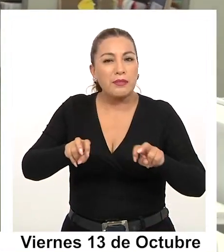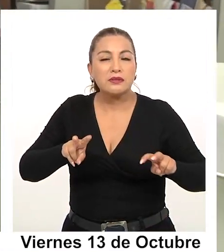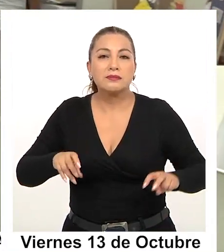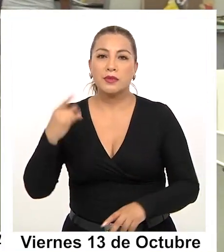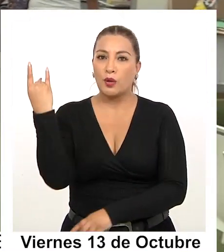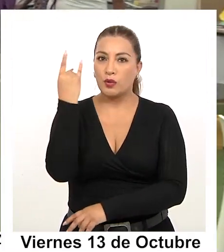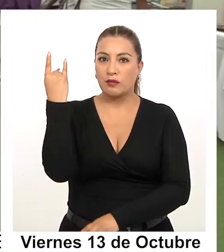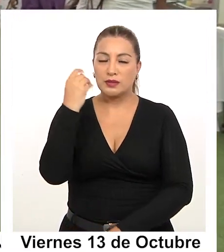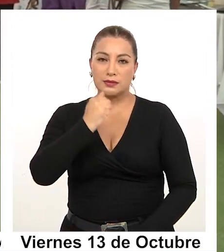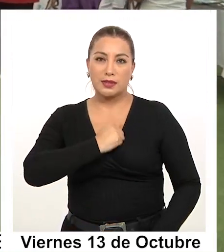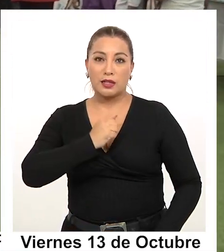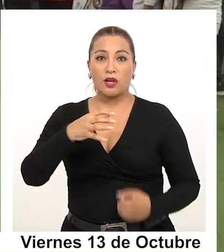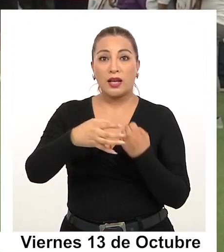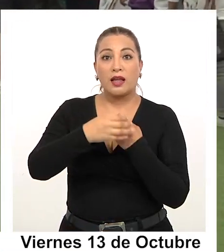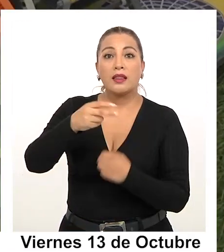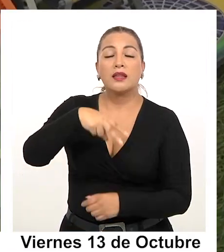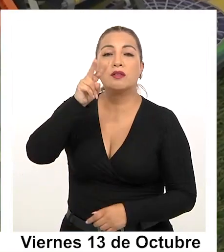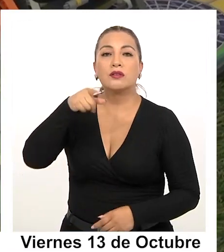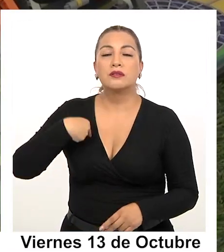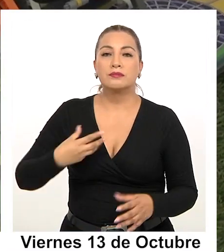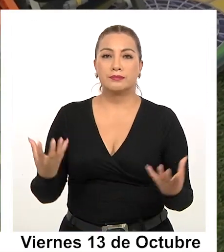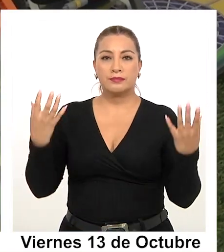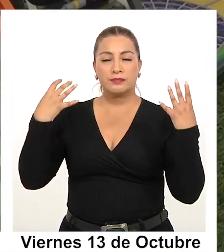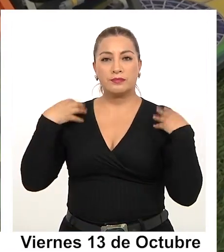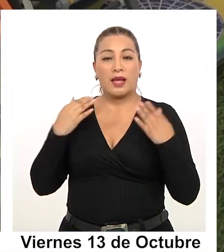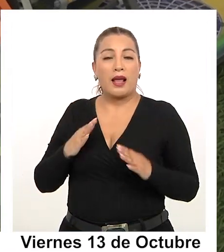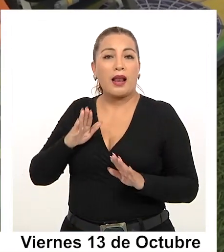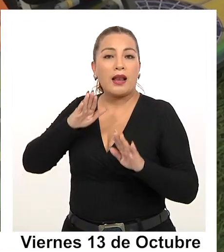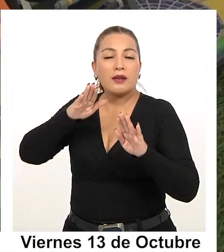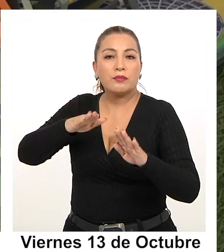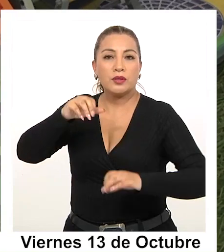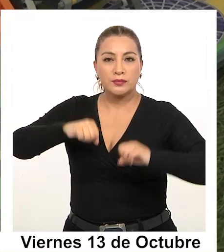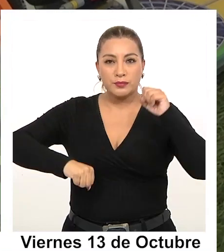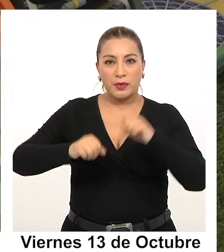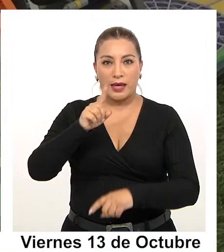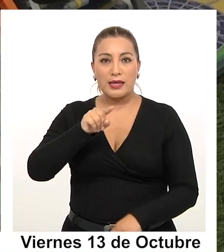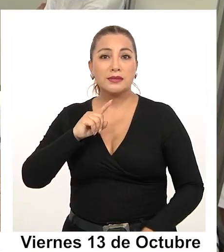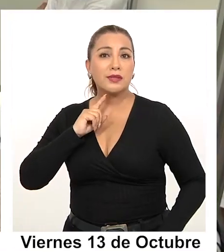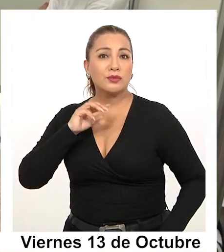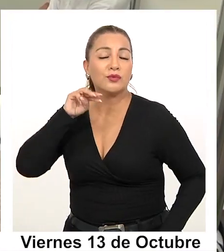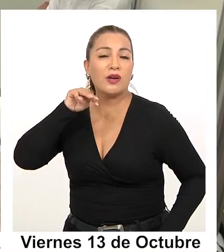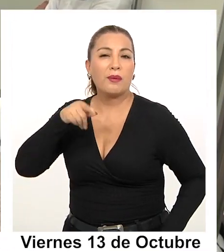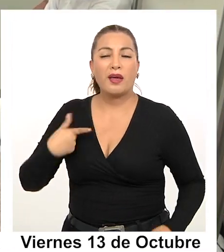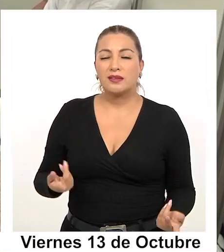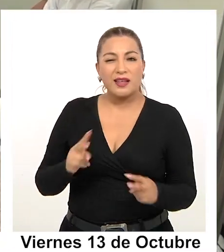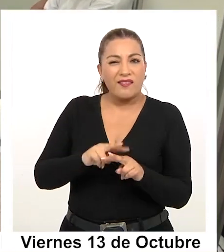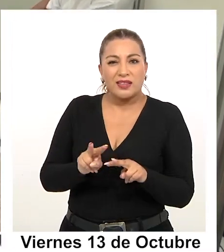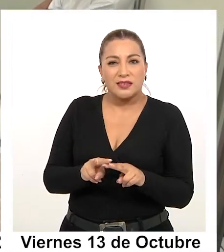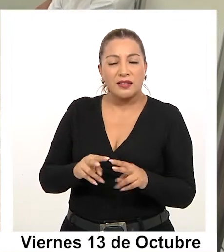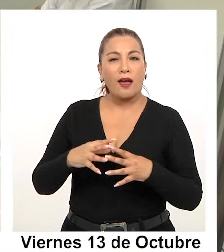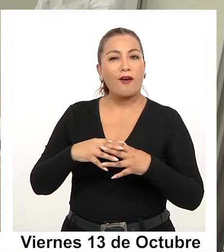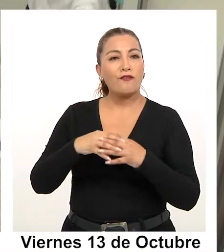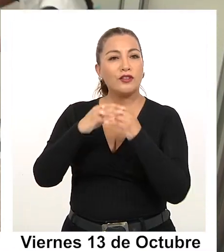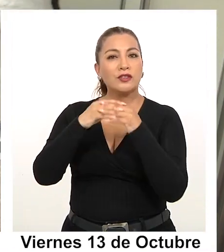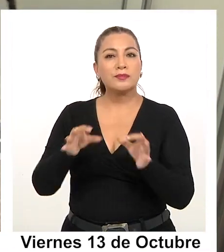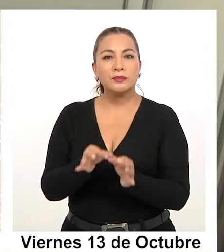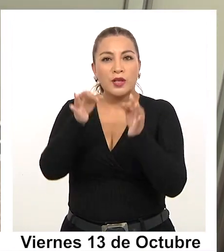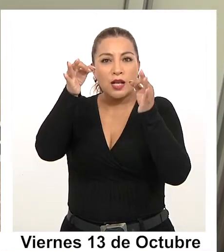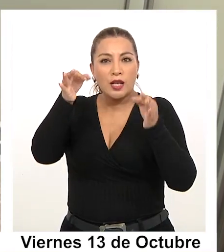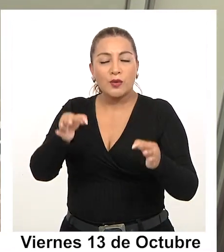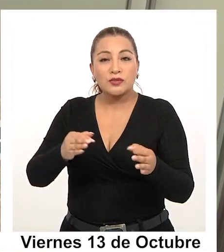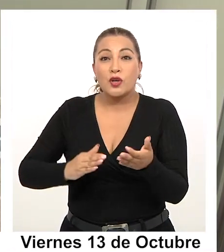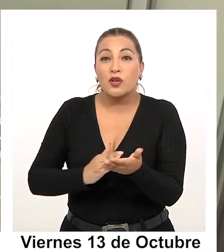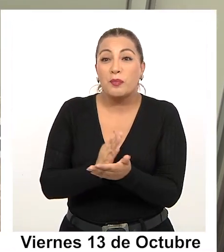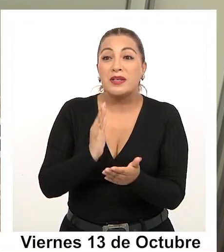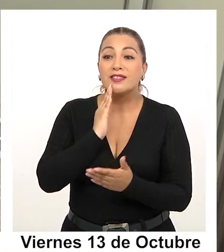de la Universidad Católica del Norte, ejecutado con el apoyo de la empresa SQM, que busca fortalecer la educación